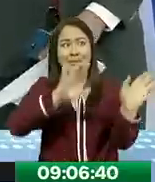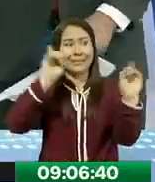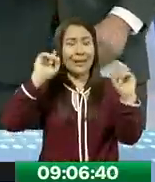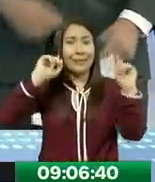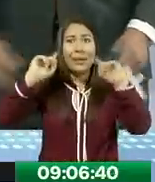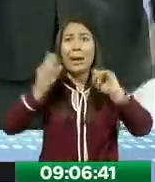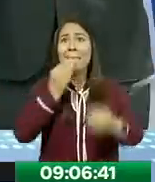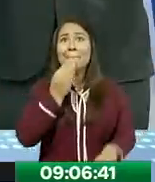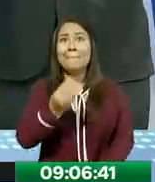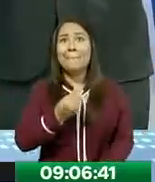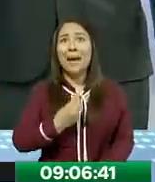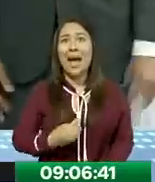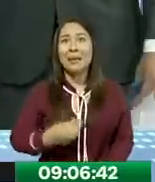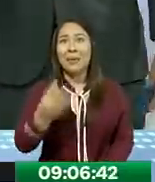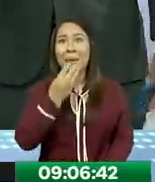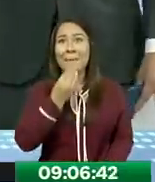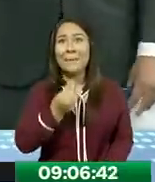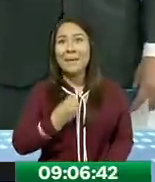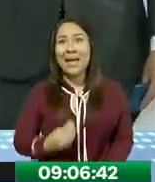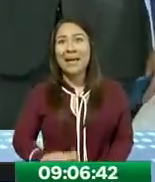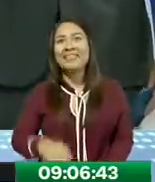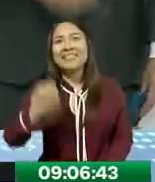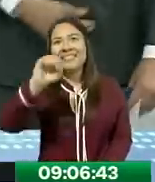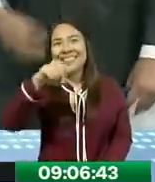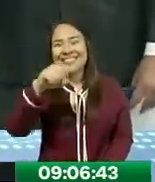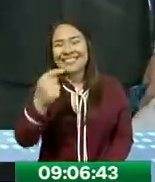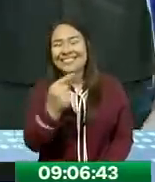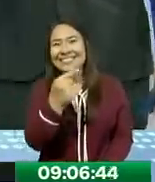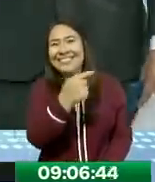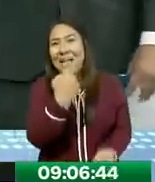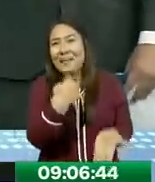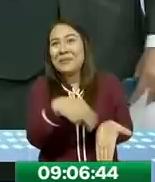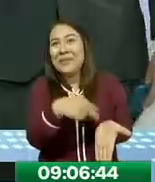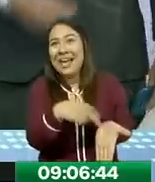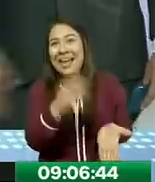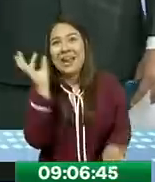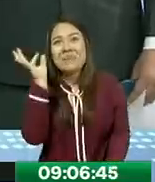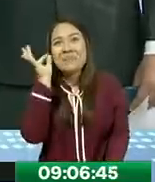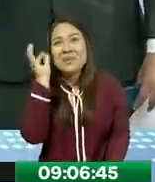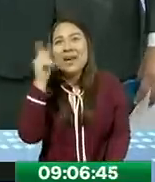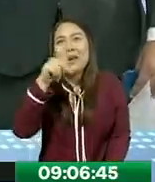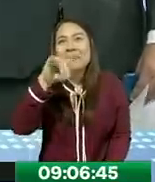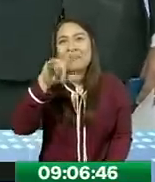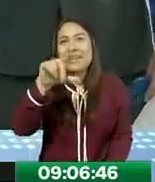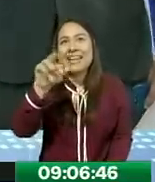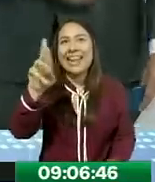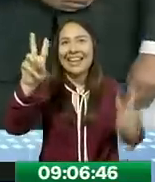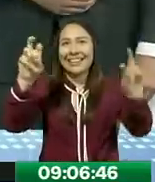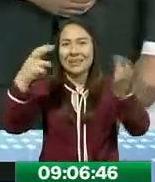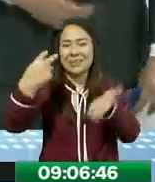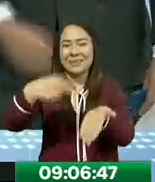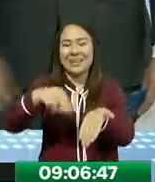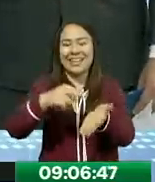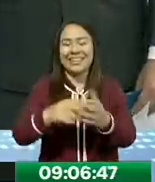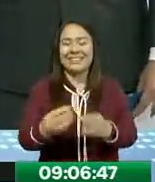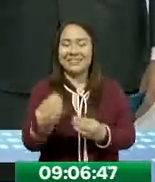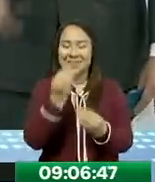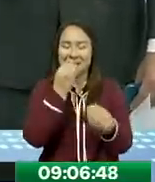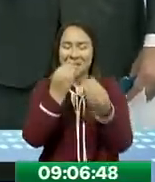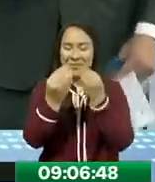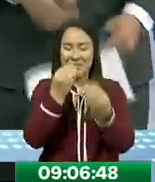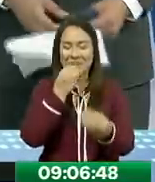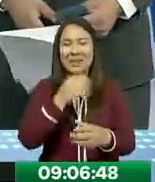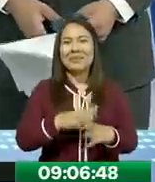eso, póngala ahí, porque llega nada más y bailando en el Festival del Baile y de la Pierna, nada más y nada menos